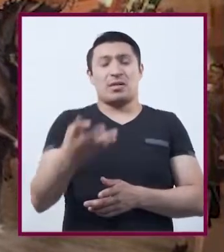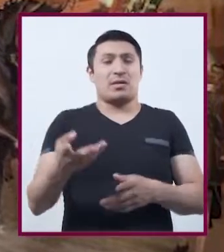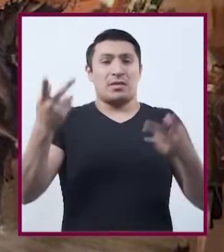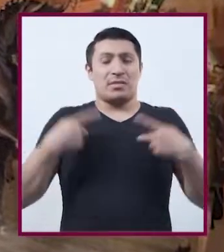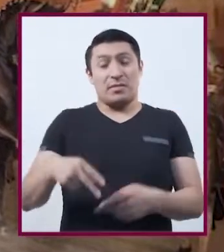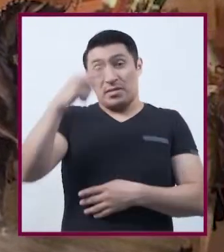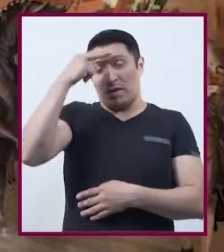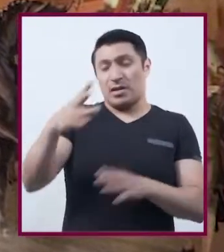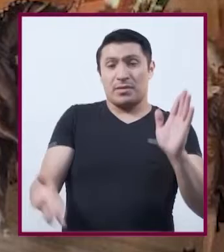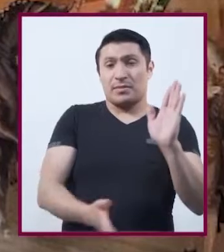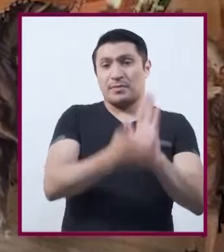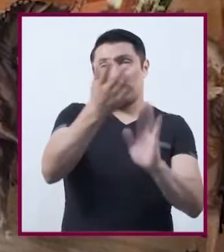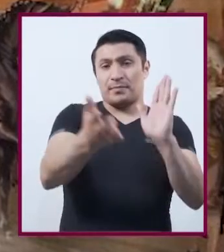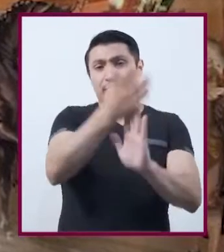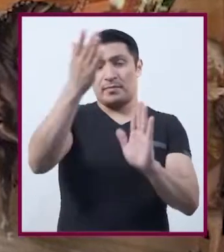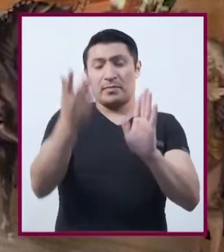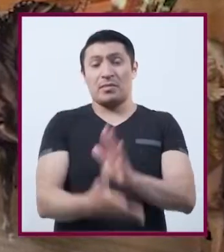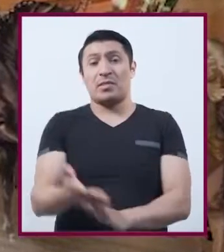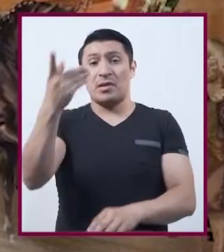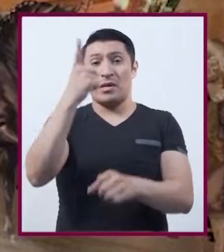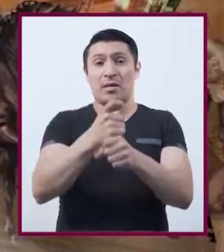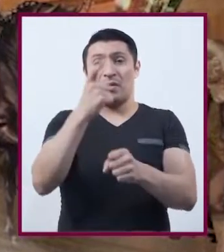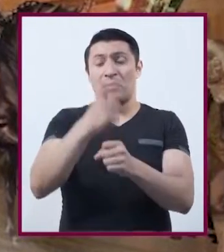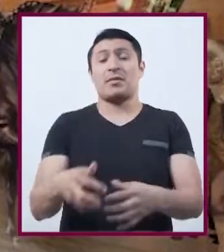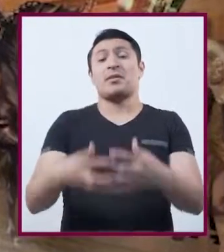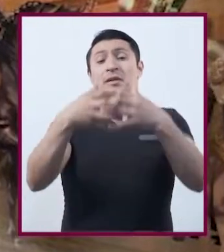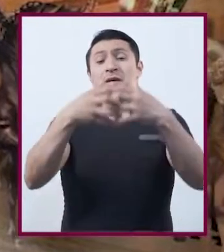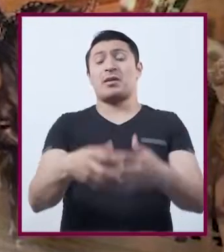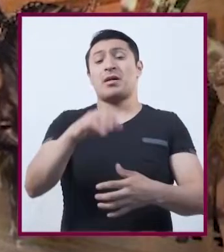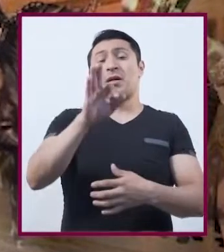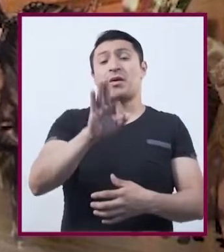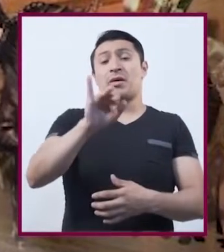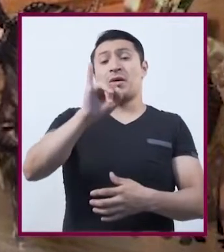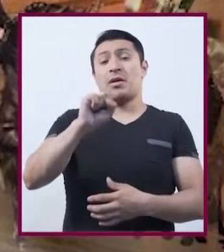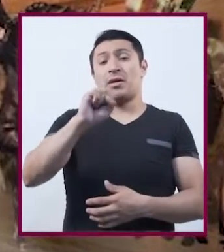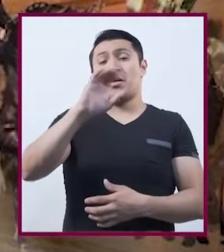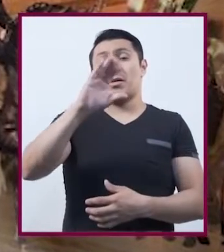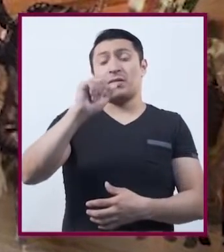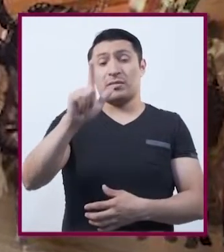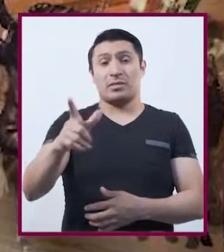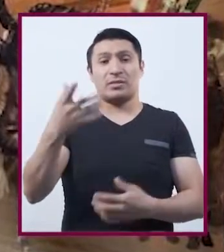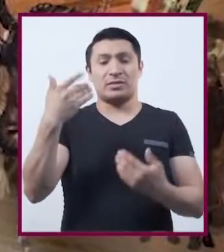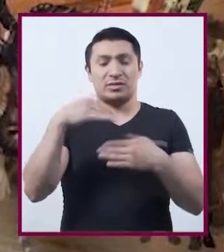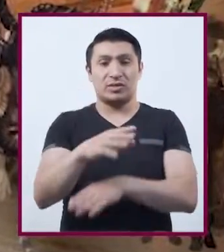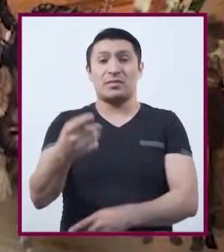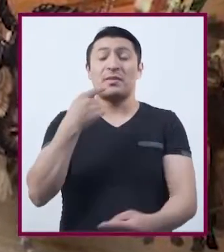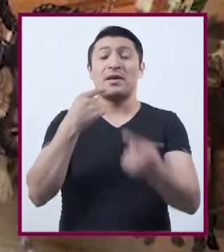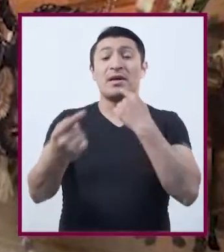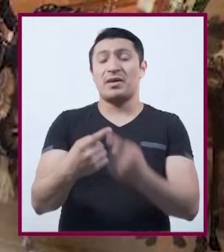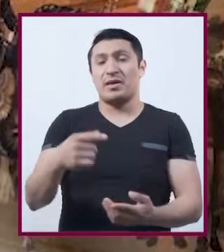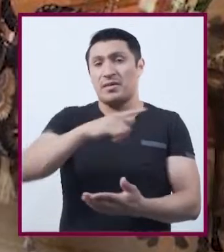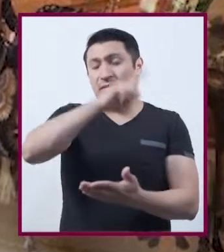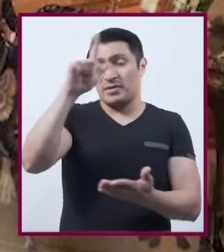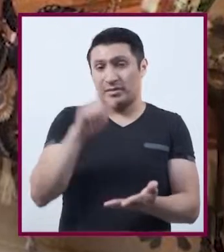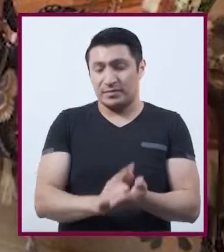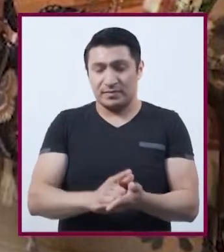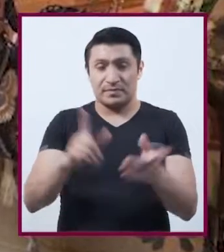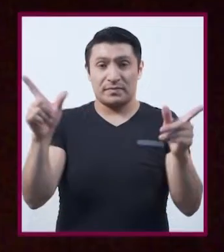Alrededor de 1824, los mexicanos se dedicaron a construir un primer sistema fiscal a través de debates